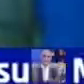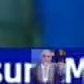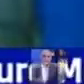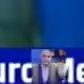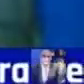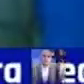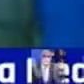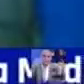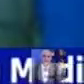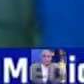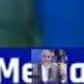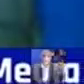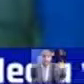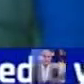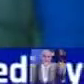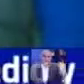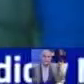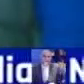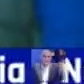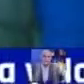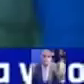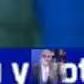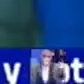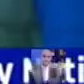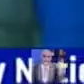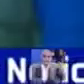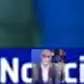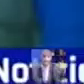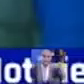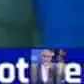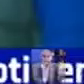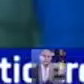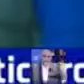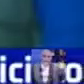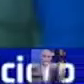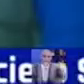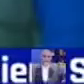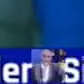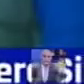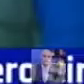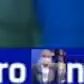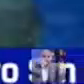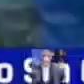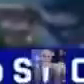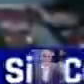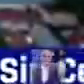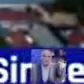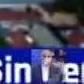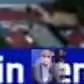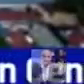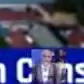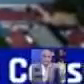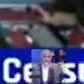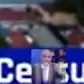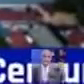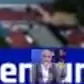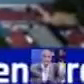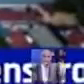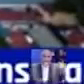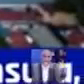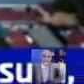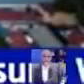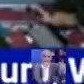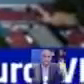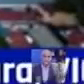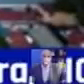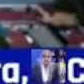obtenidos vía transparencia, los mayores recortes pueden observarse en propaganda televisiva, renta de autos